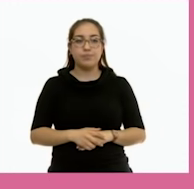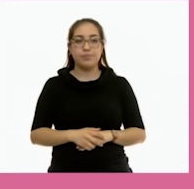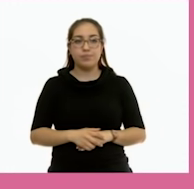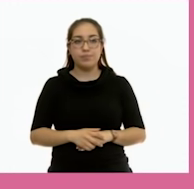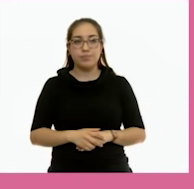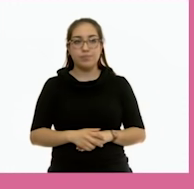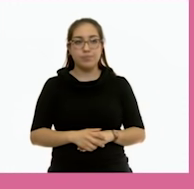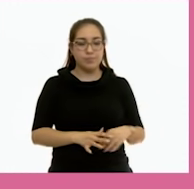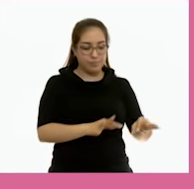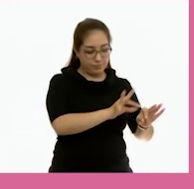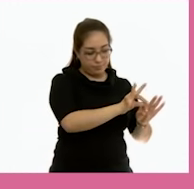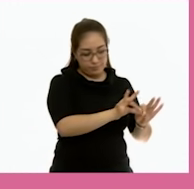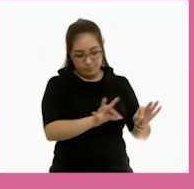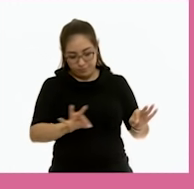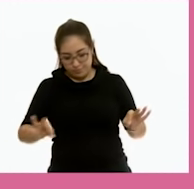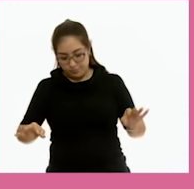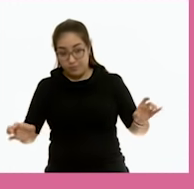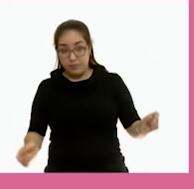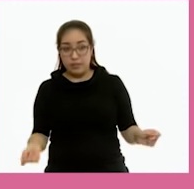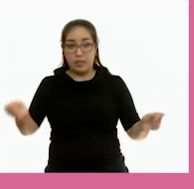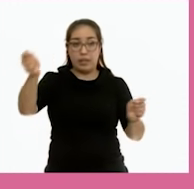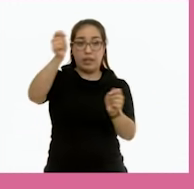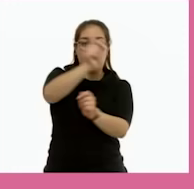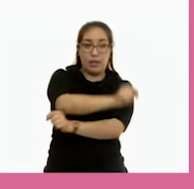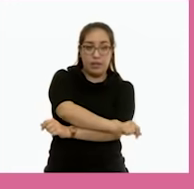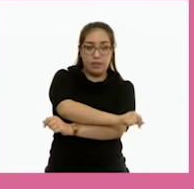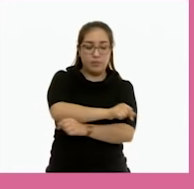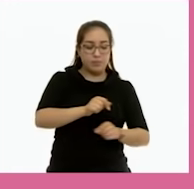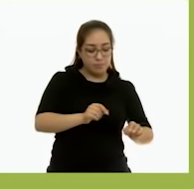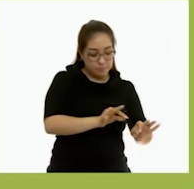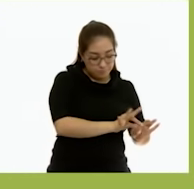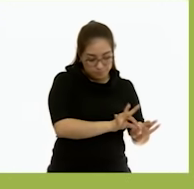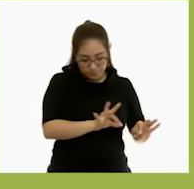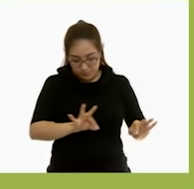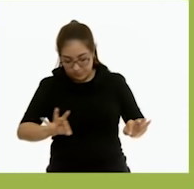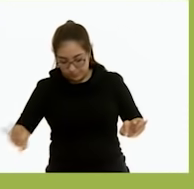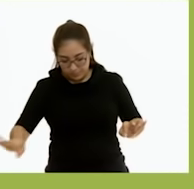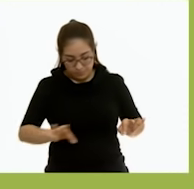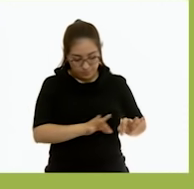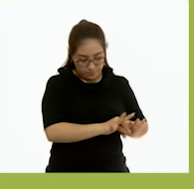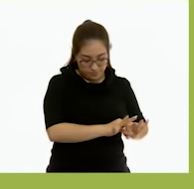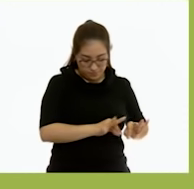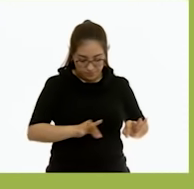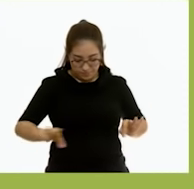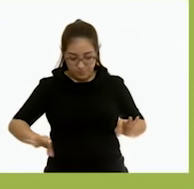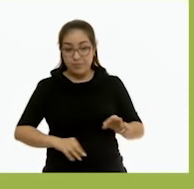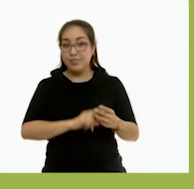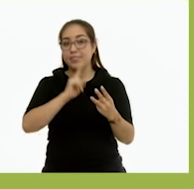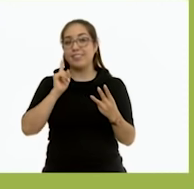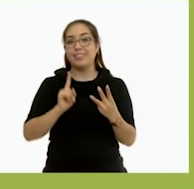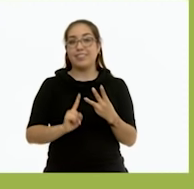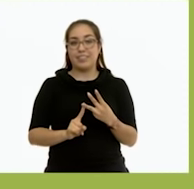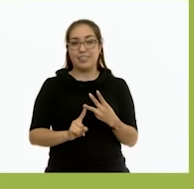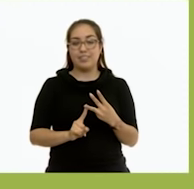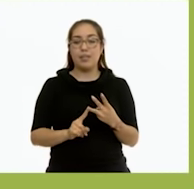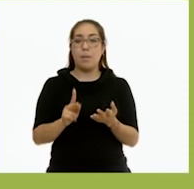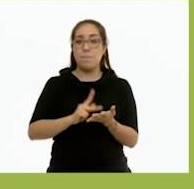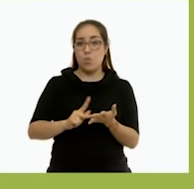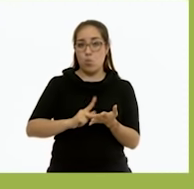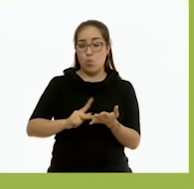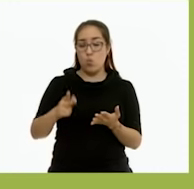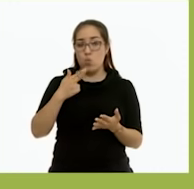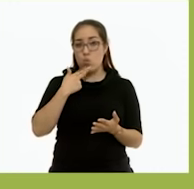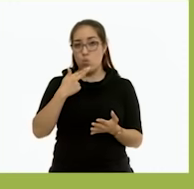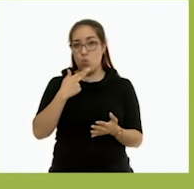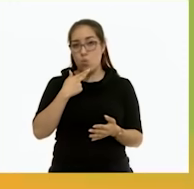arriba. Repite el paso anterior del otro lado de la playera. 3. Traza la línea